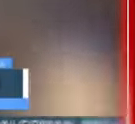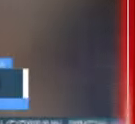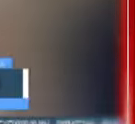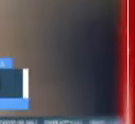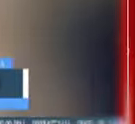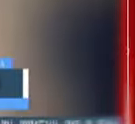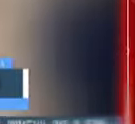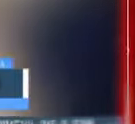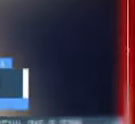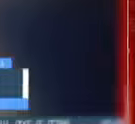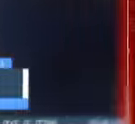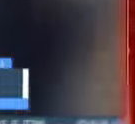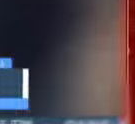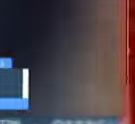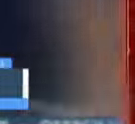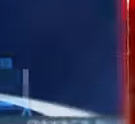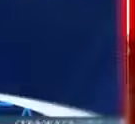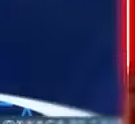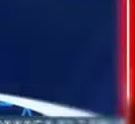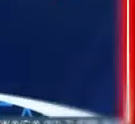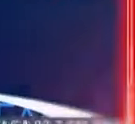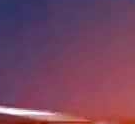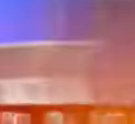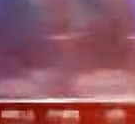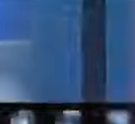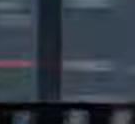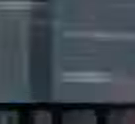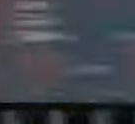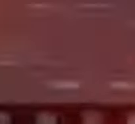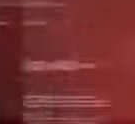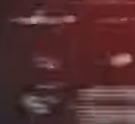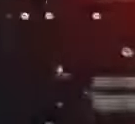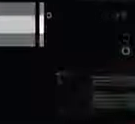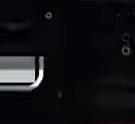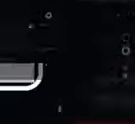ver, esta es una venganza de gobierno y lo tienen claro, ¿no?